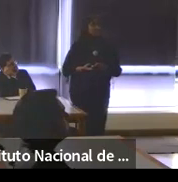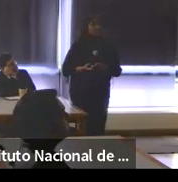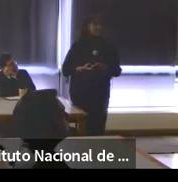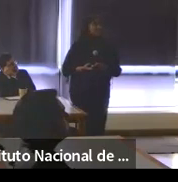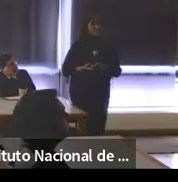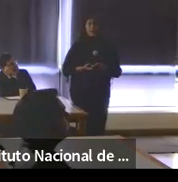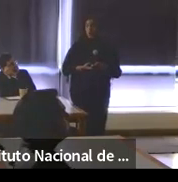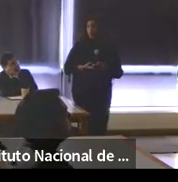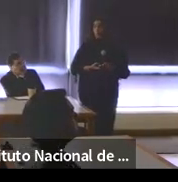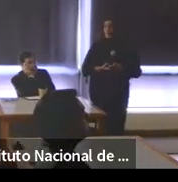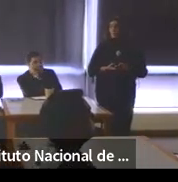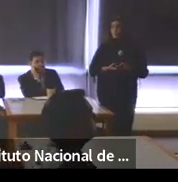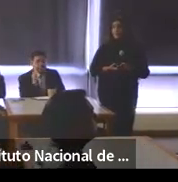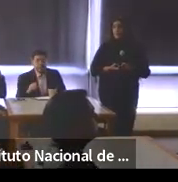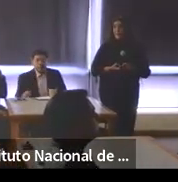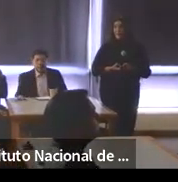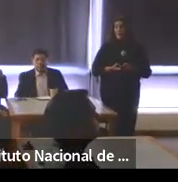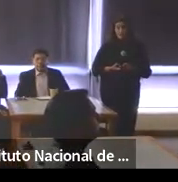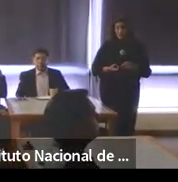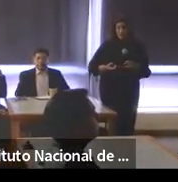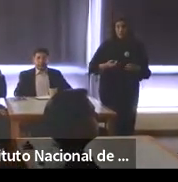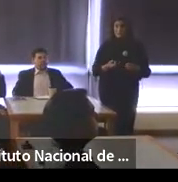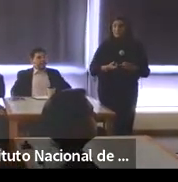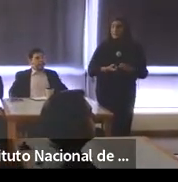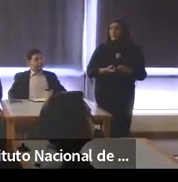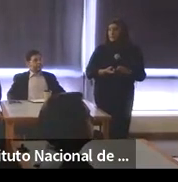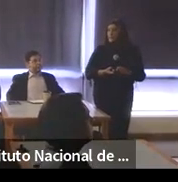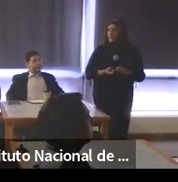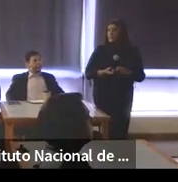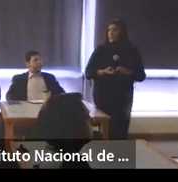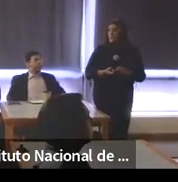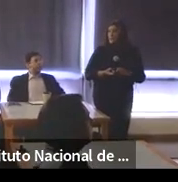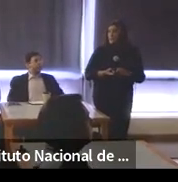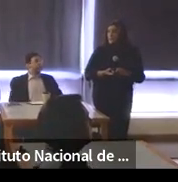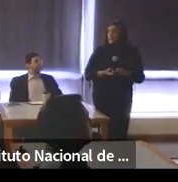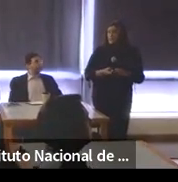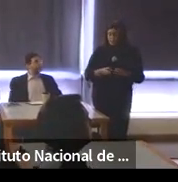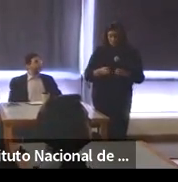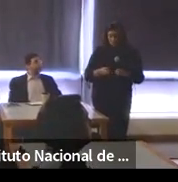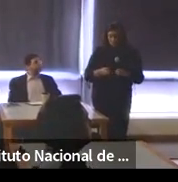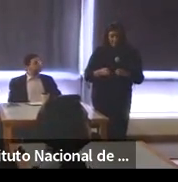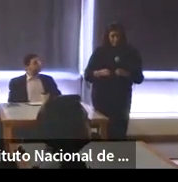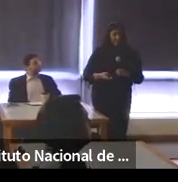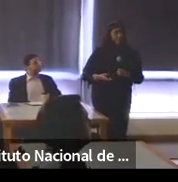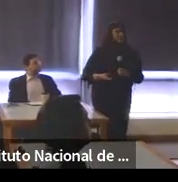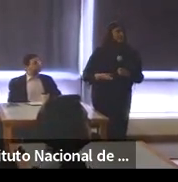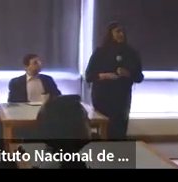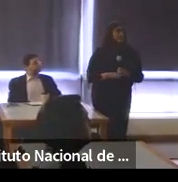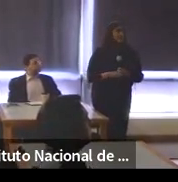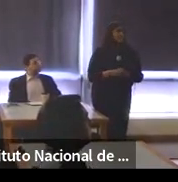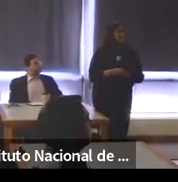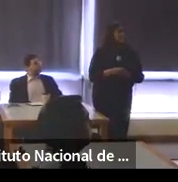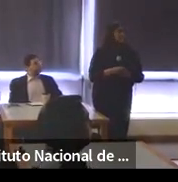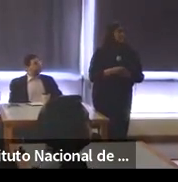algunas de las estrategias que ocupas para cuando Quieres ganar ganar y y pienso que